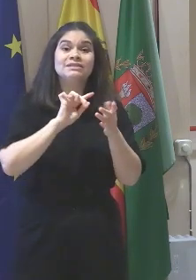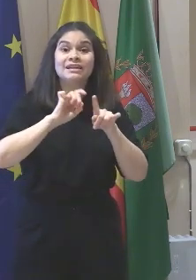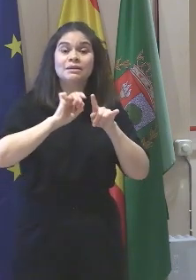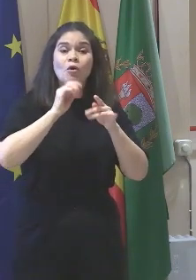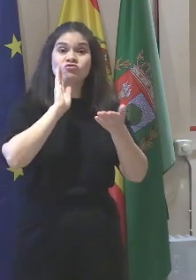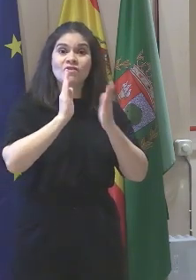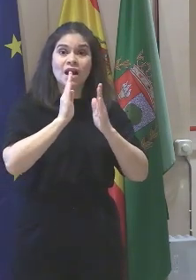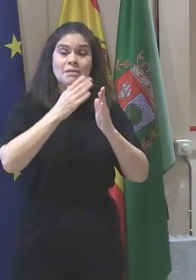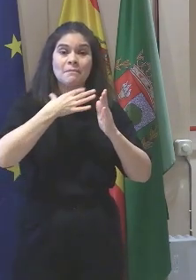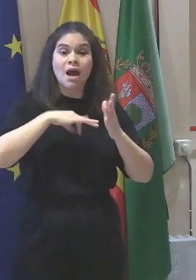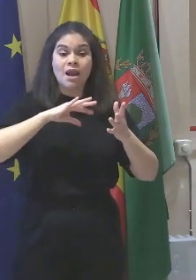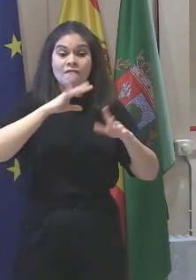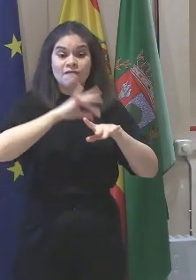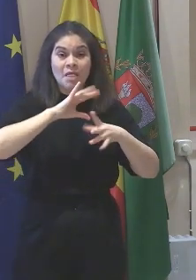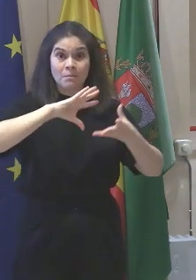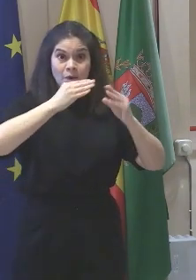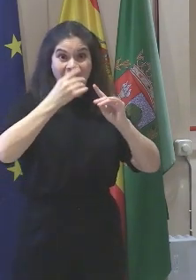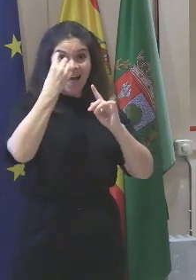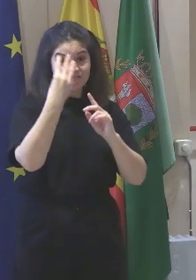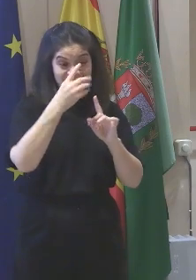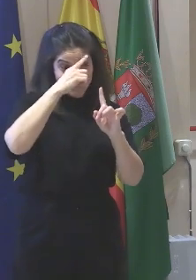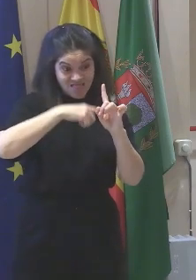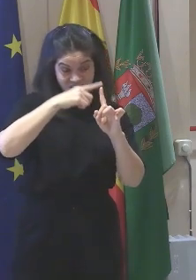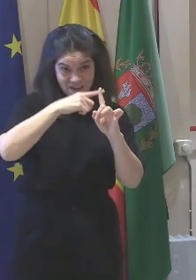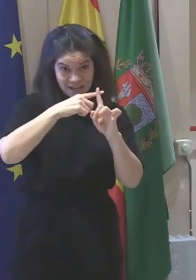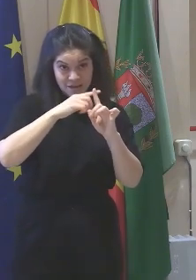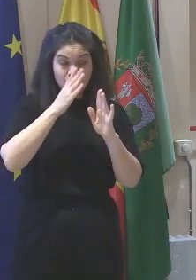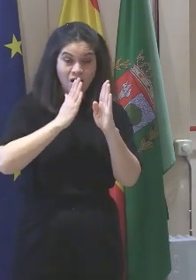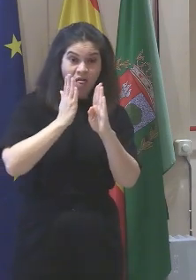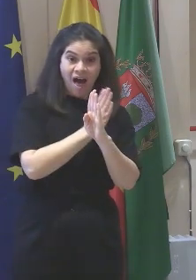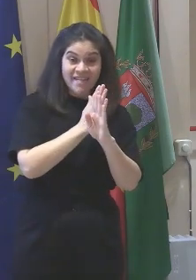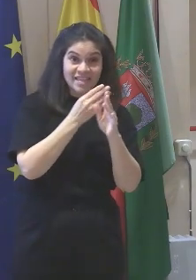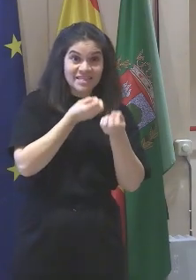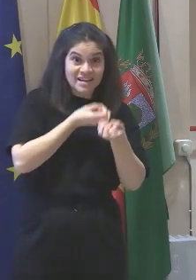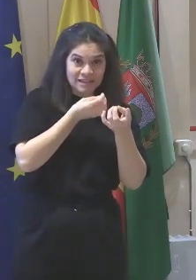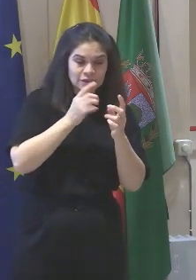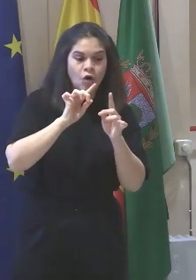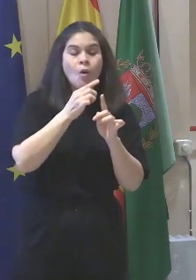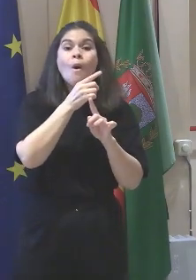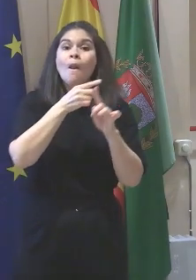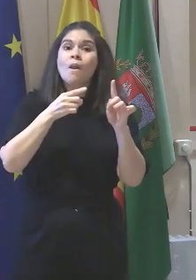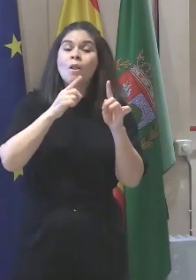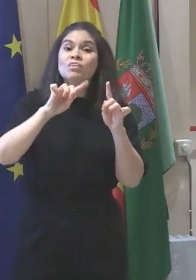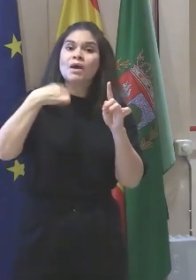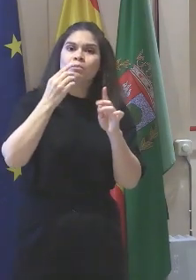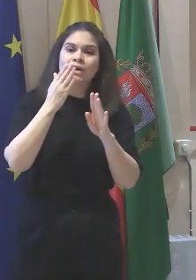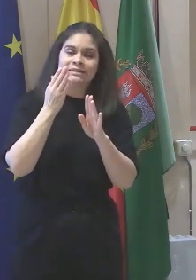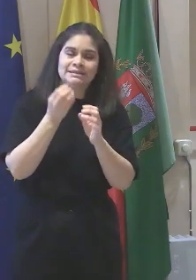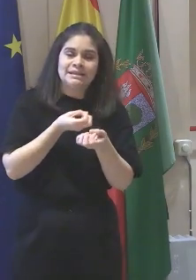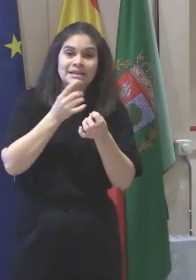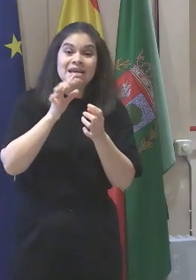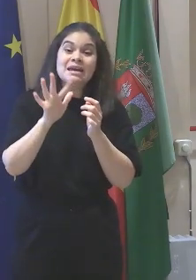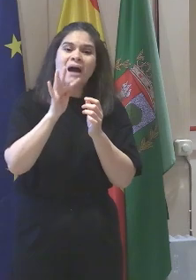terapias para modificar la enfermedad a 3 niveles. Por un lado, antes del diagnóstico, por otro lado, después del diagnóstico y además años después